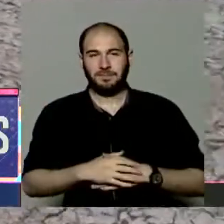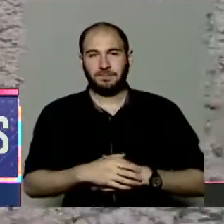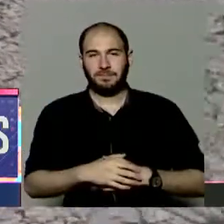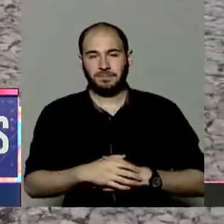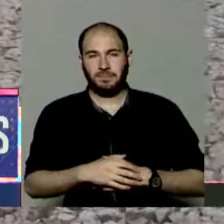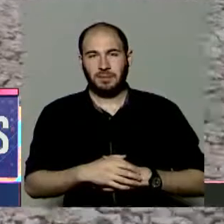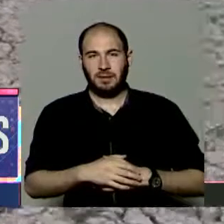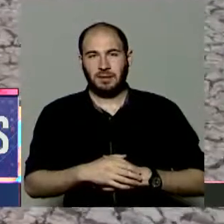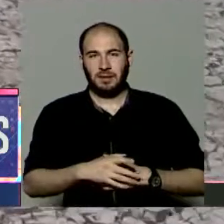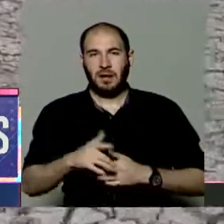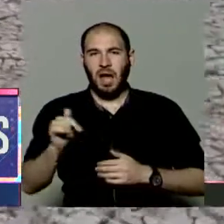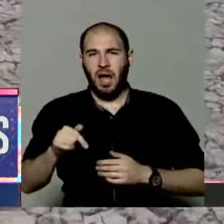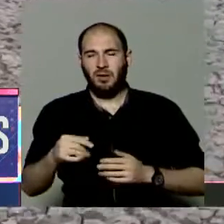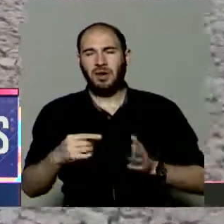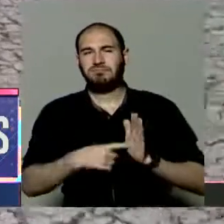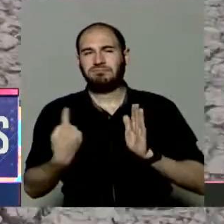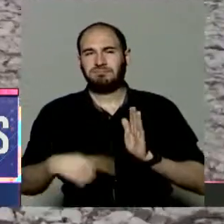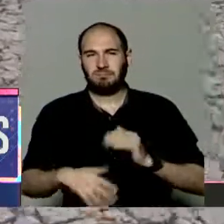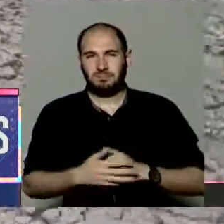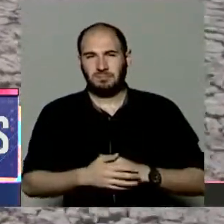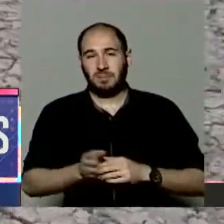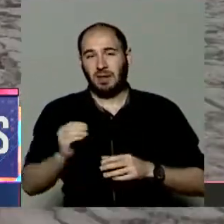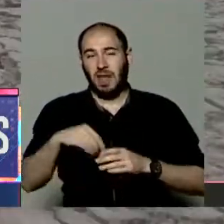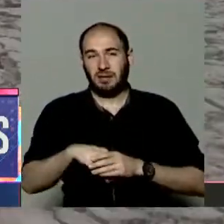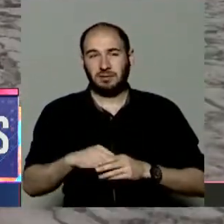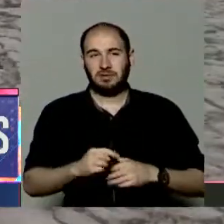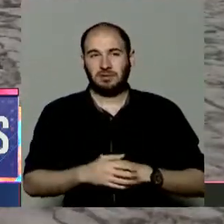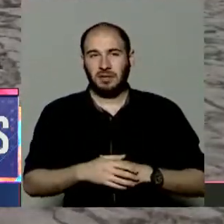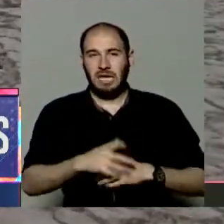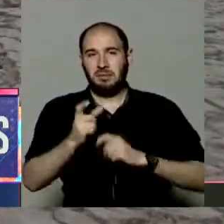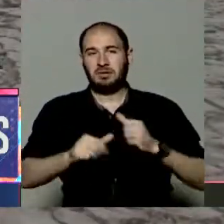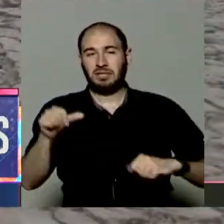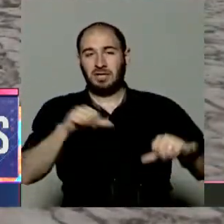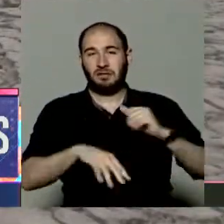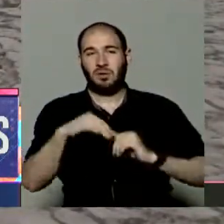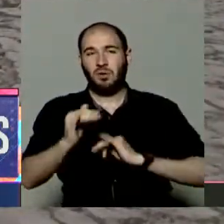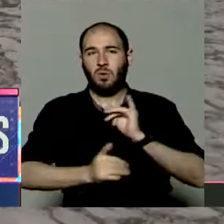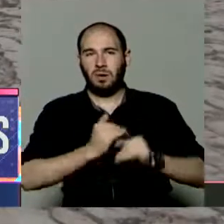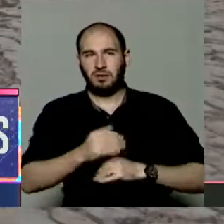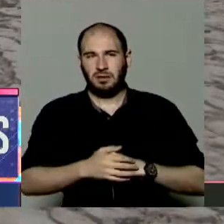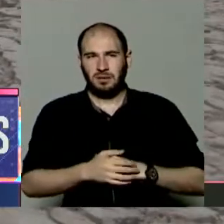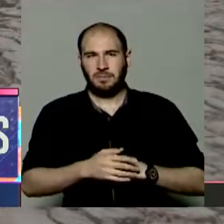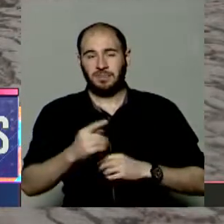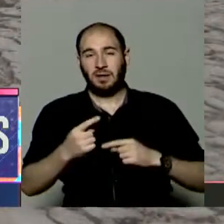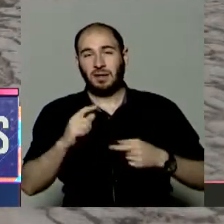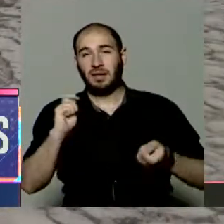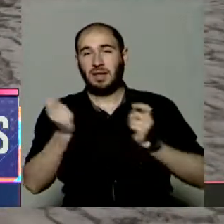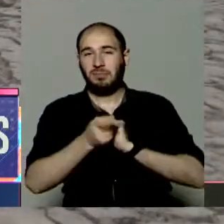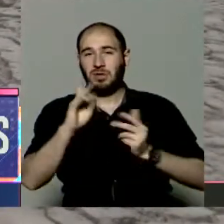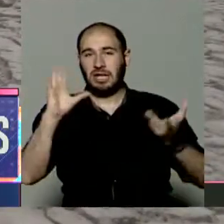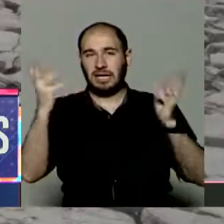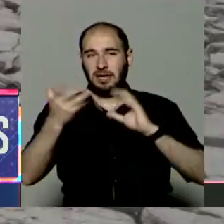que se está viendo ahora está dentro de lo que los científicos llaman la variabilidad